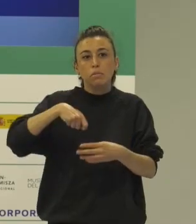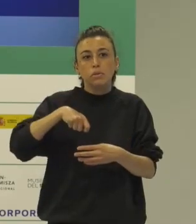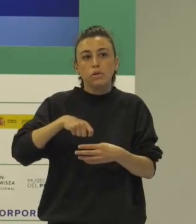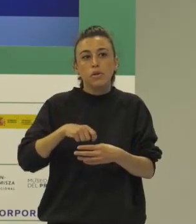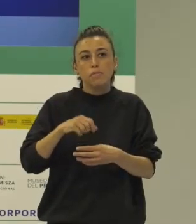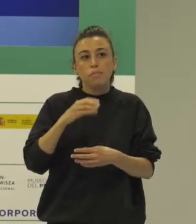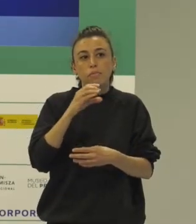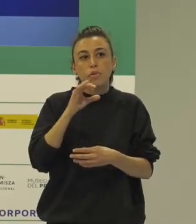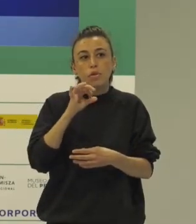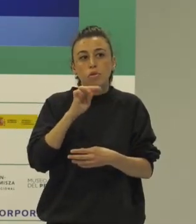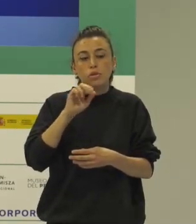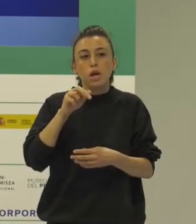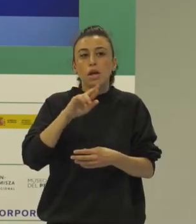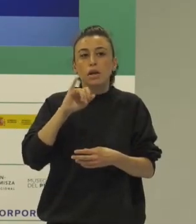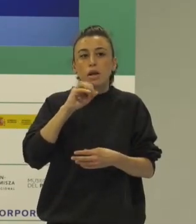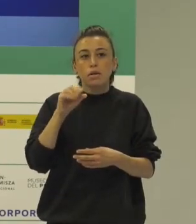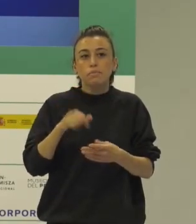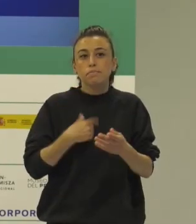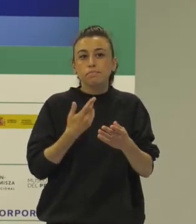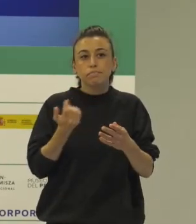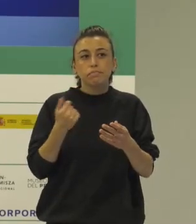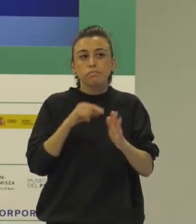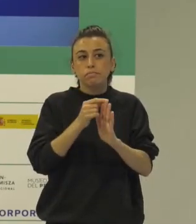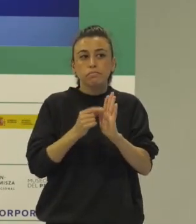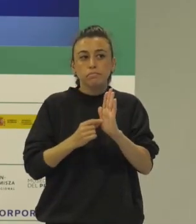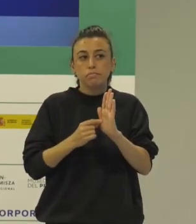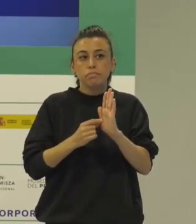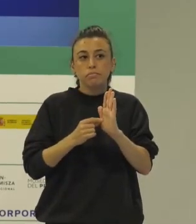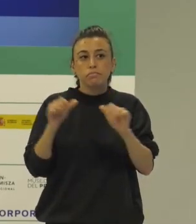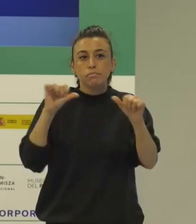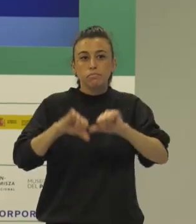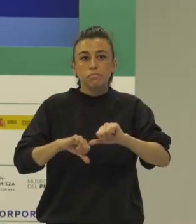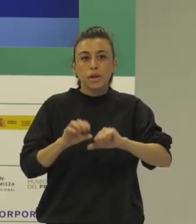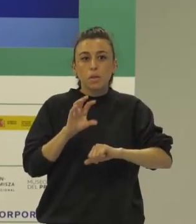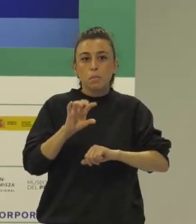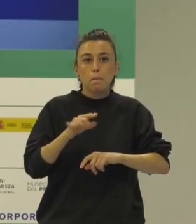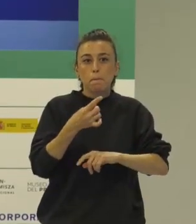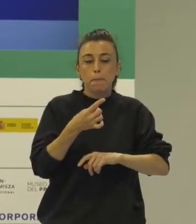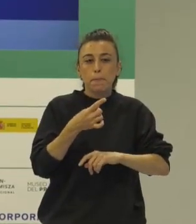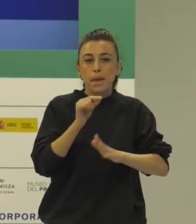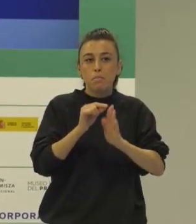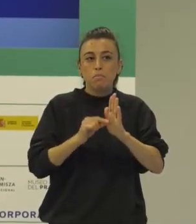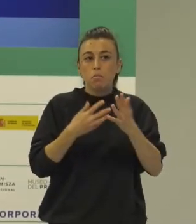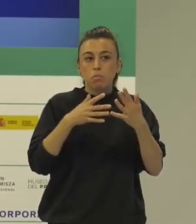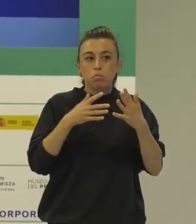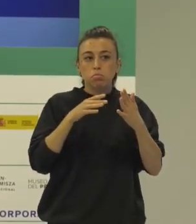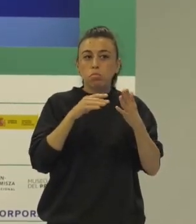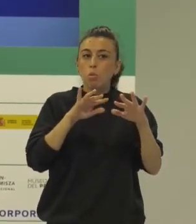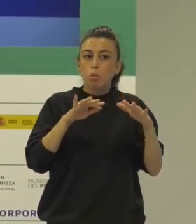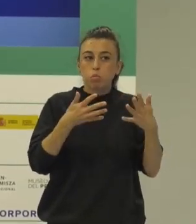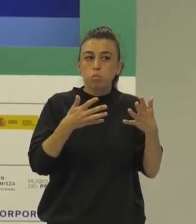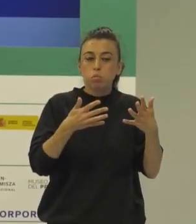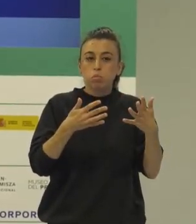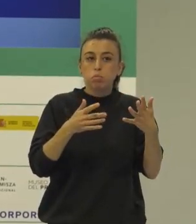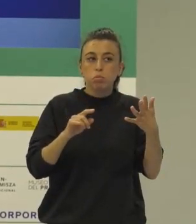informe anual de Reporteros Sin Fronteras. Era el primer país de América Latina que estaba entre los 10 primeros puestos como un ejemplo de libertad de prensa